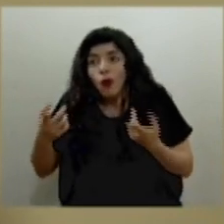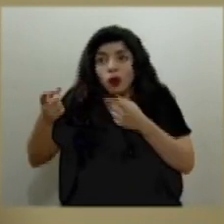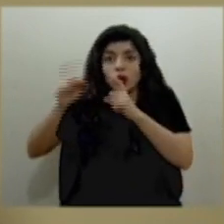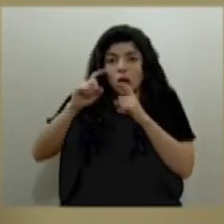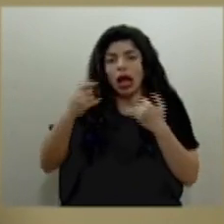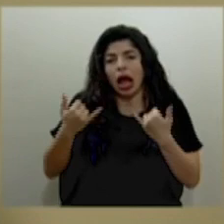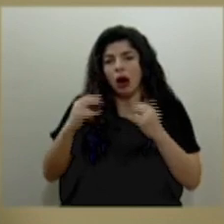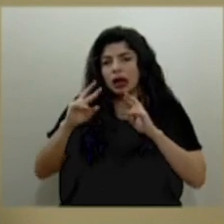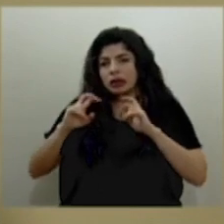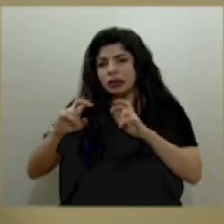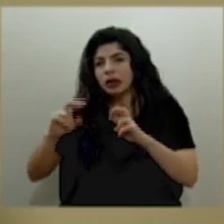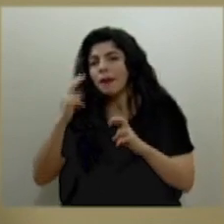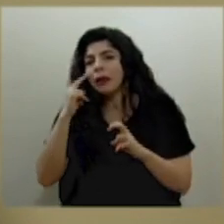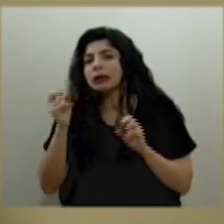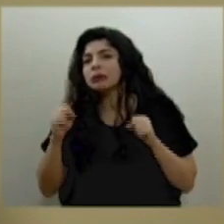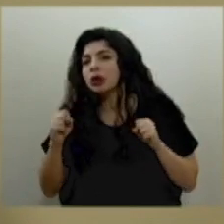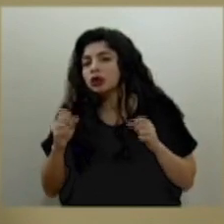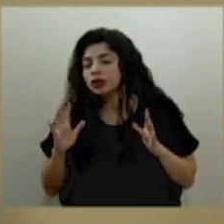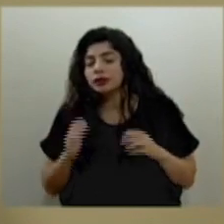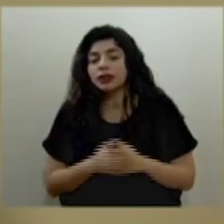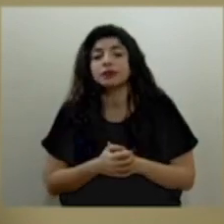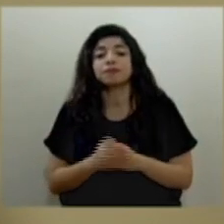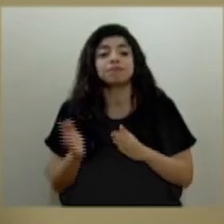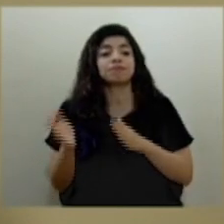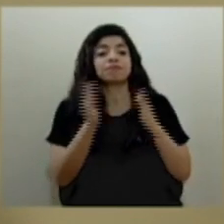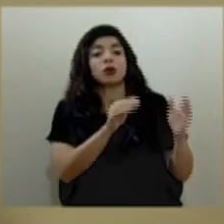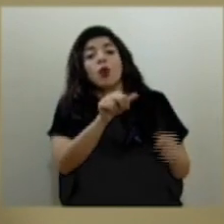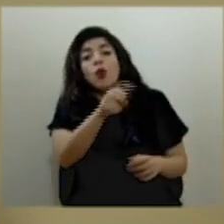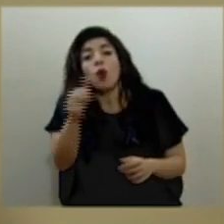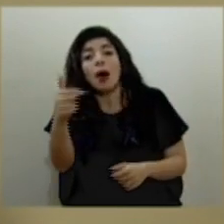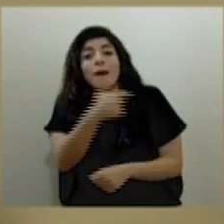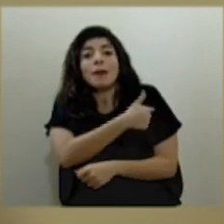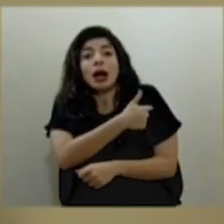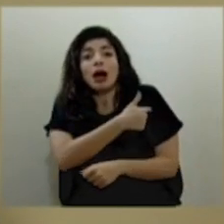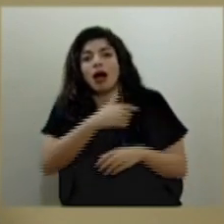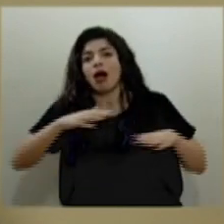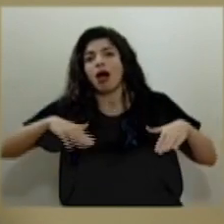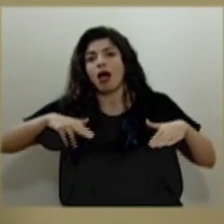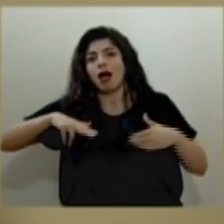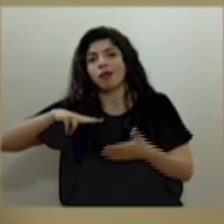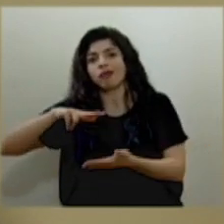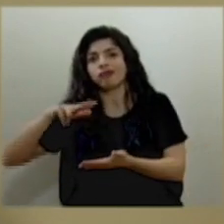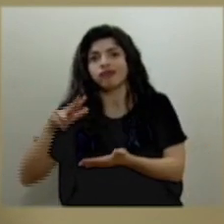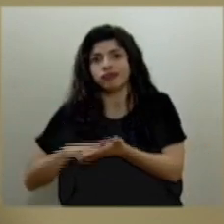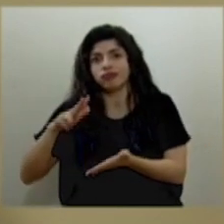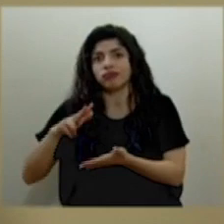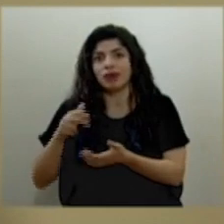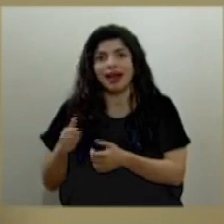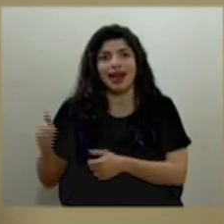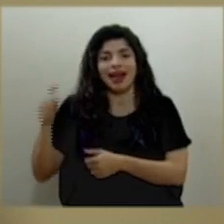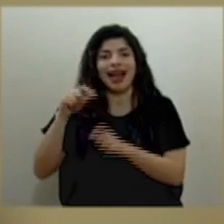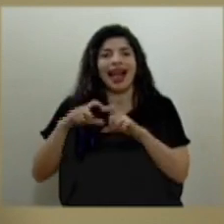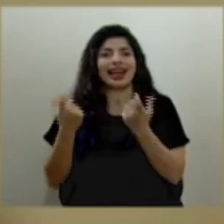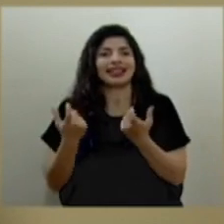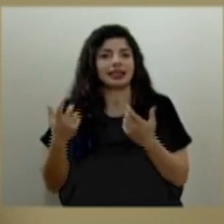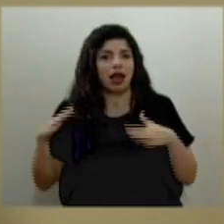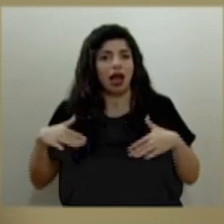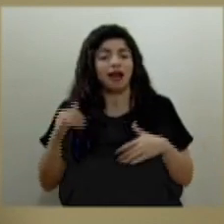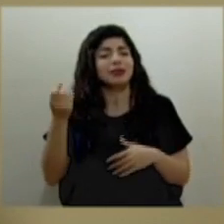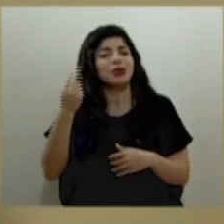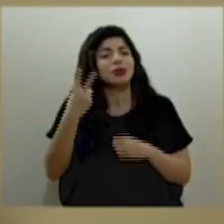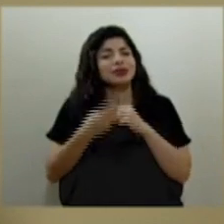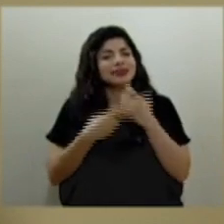estamos explorando qué posibilidades hay. Con respecto a las otras vacunas, todavía no tienen ninguna autorización de una agencia estricta, y como lo hemos explicado muchas veces, don